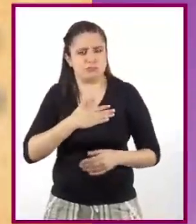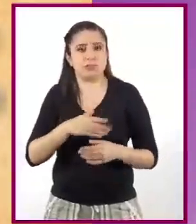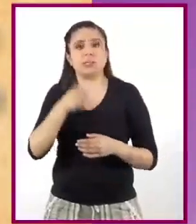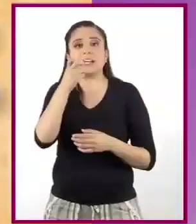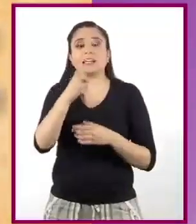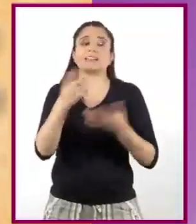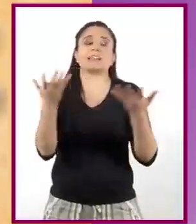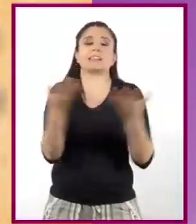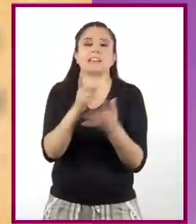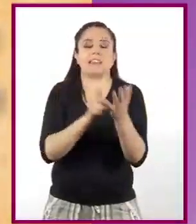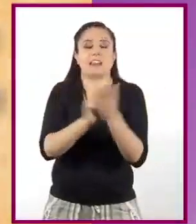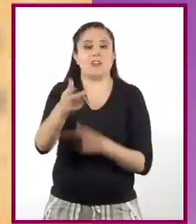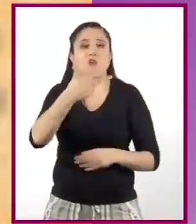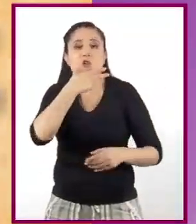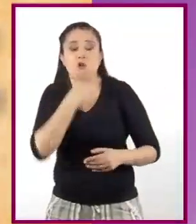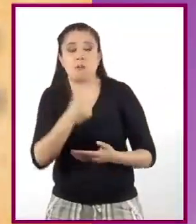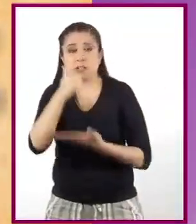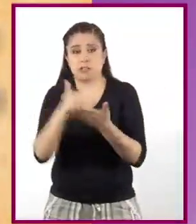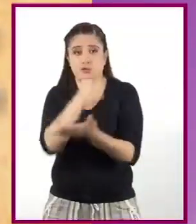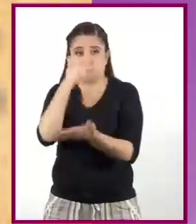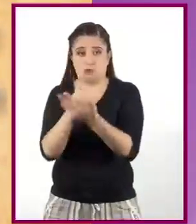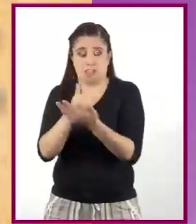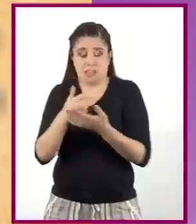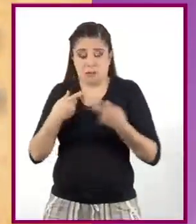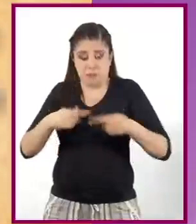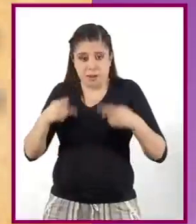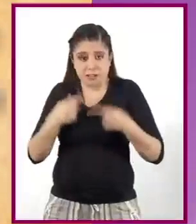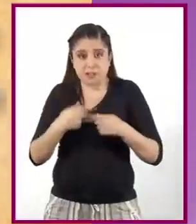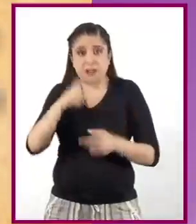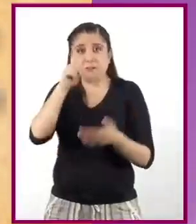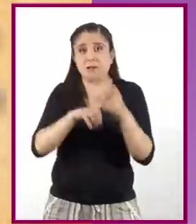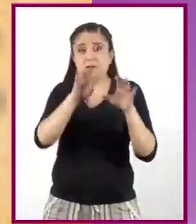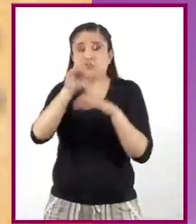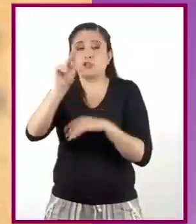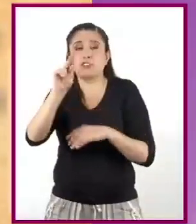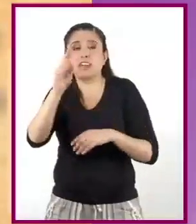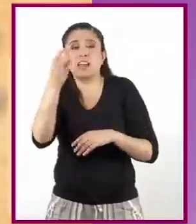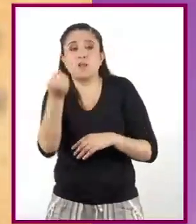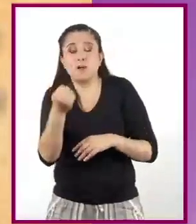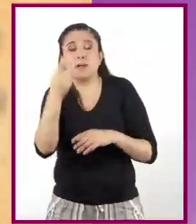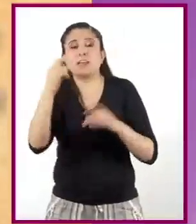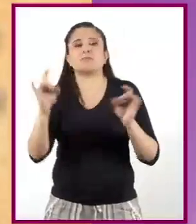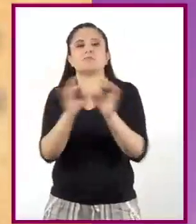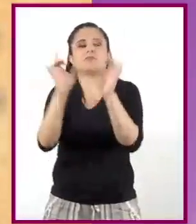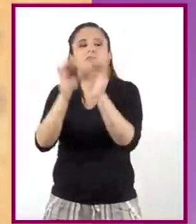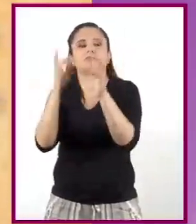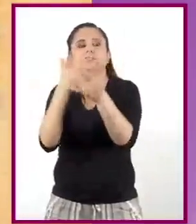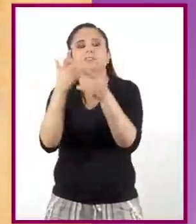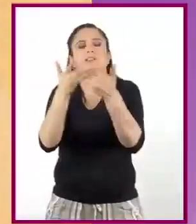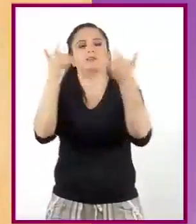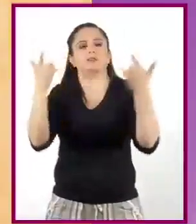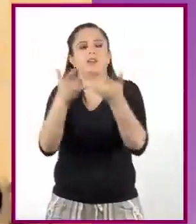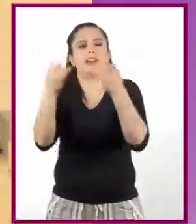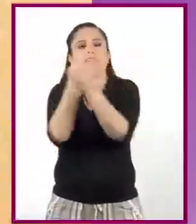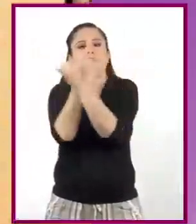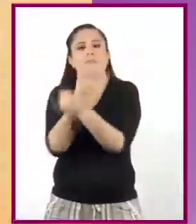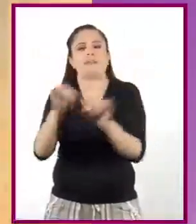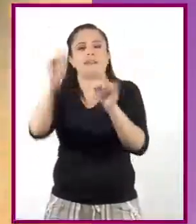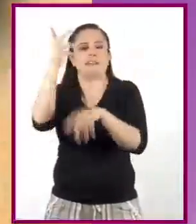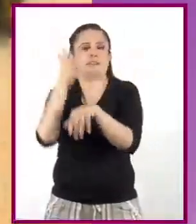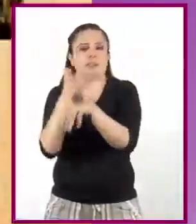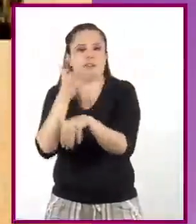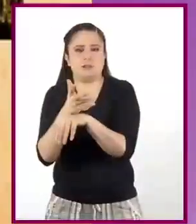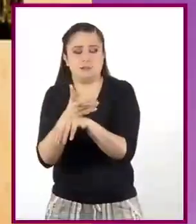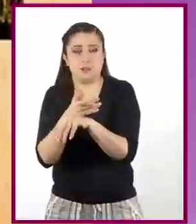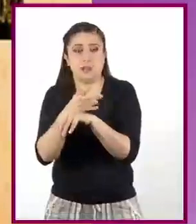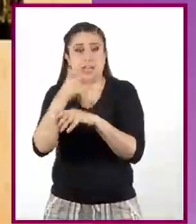de los Derechos del Hombre y del Ciudadano en 1789 y los sucesos de la Revolución de Independencia norteamericana.